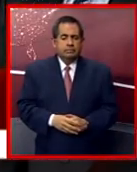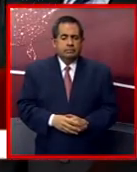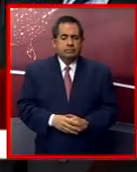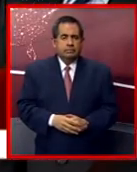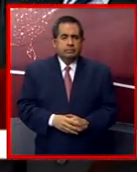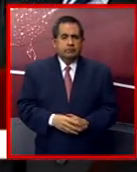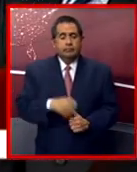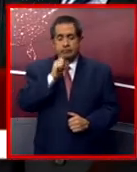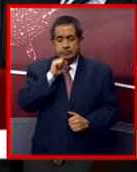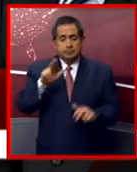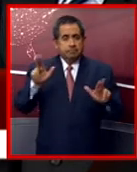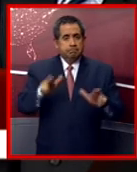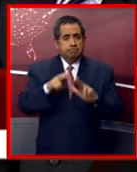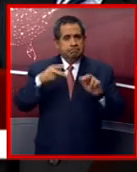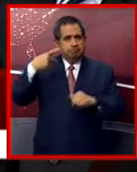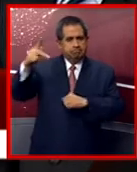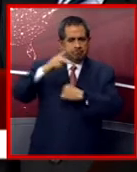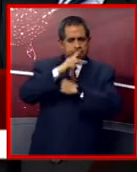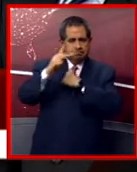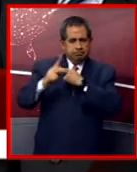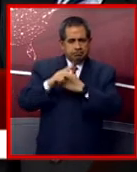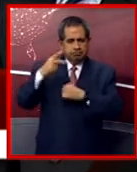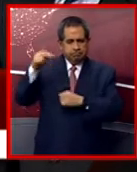y el himno de la República Eslovaca.